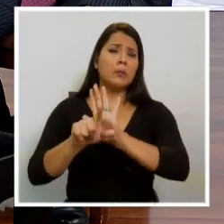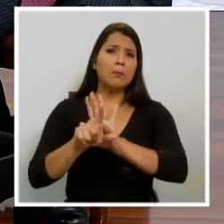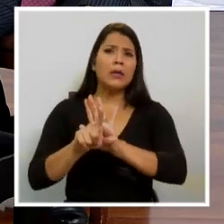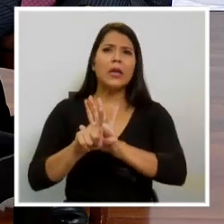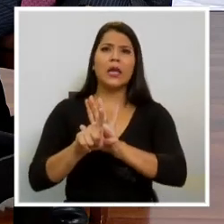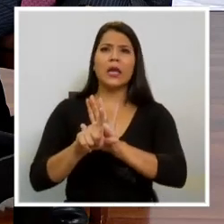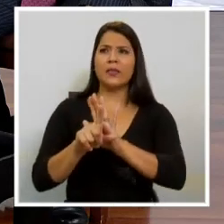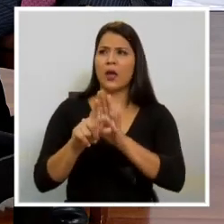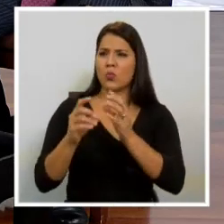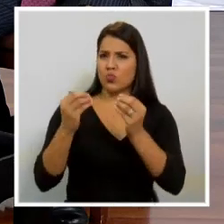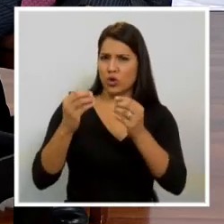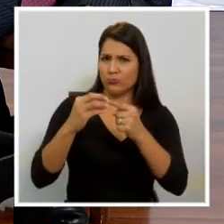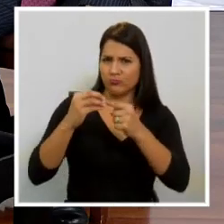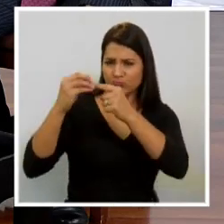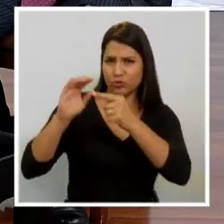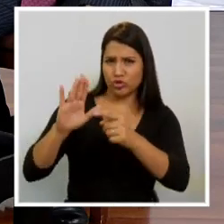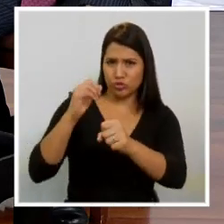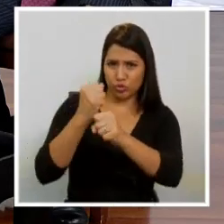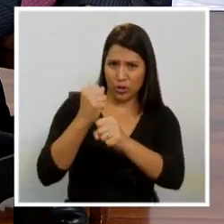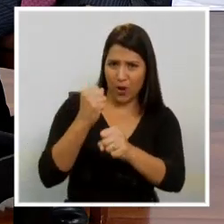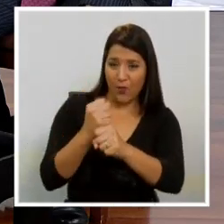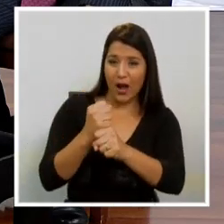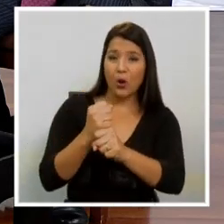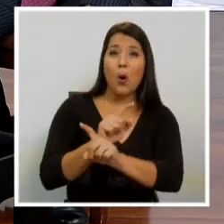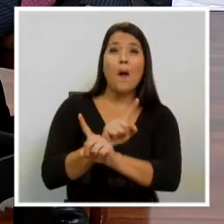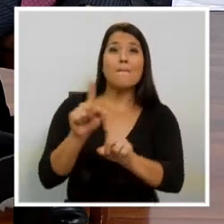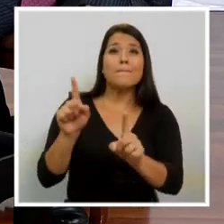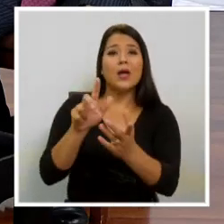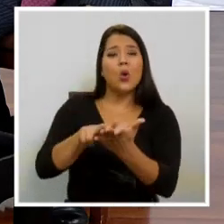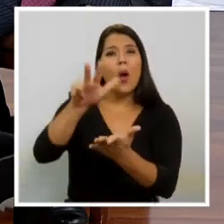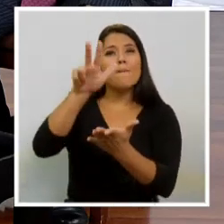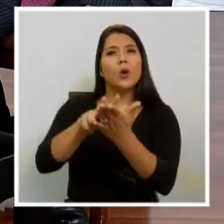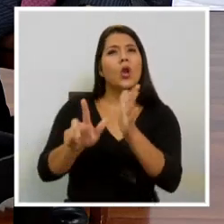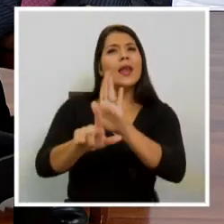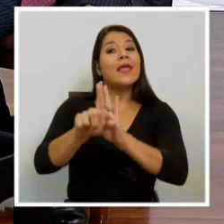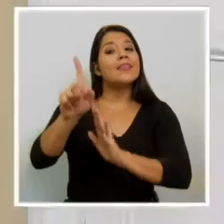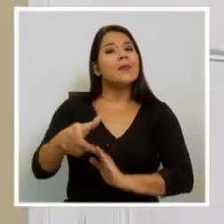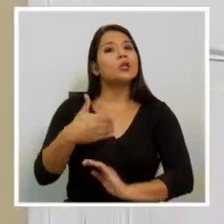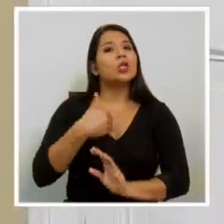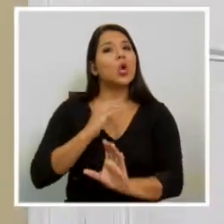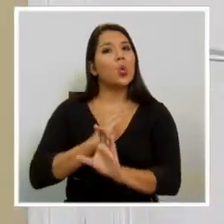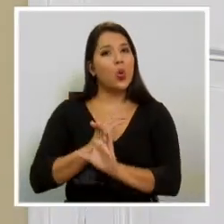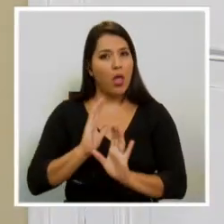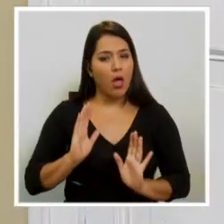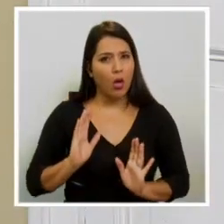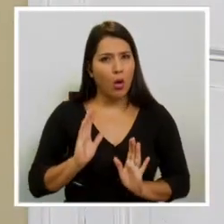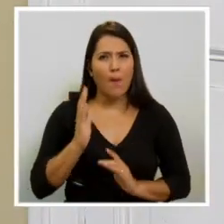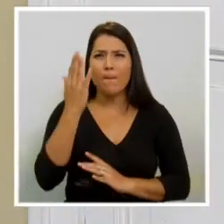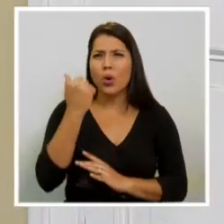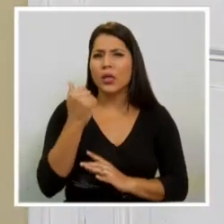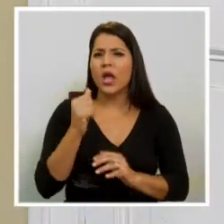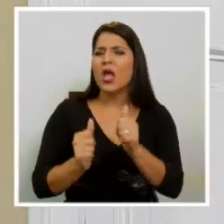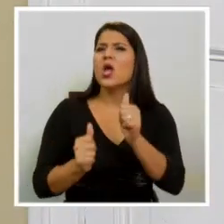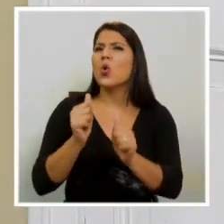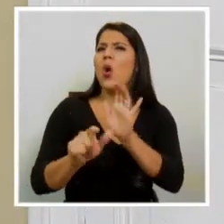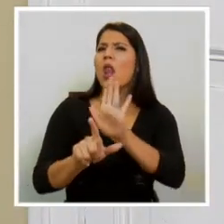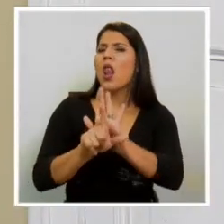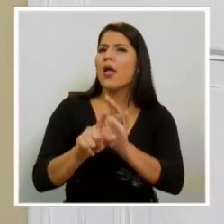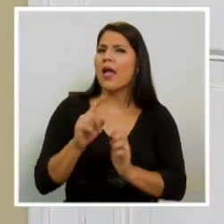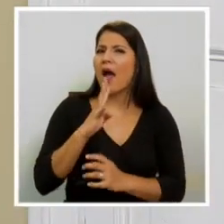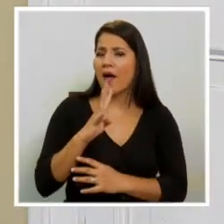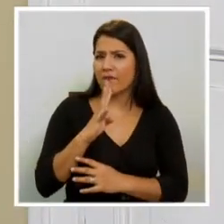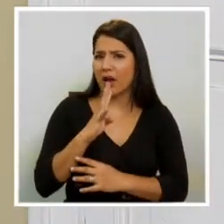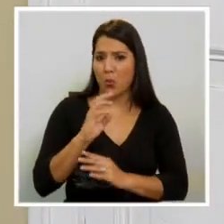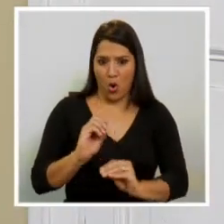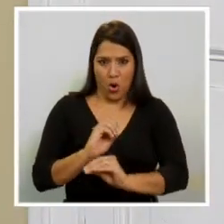digamos, destacada la labor por esa aprobación de leyes, hay que tenerlo con cuidado, porque ¿de cuáles leyes estamos hablando? Claro que hay